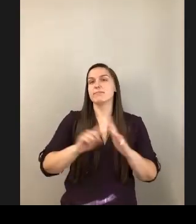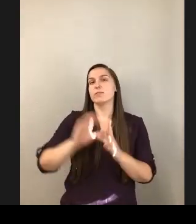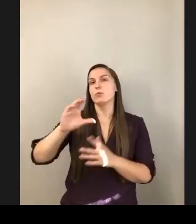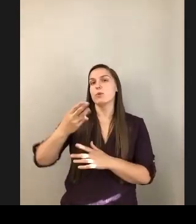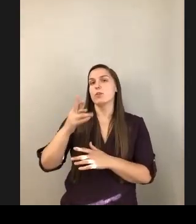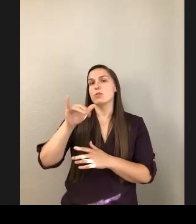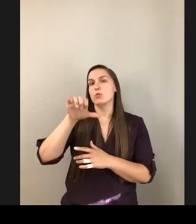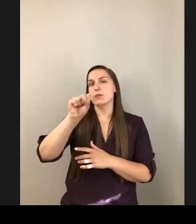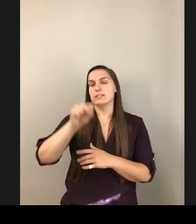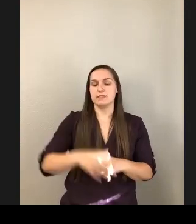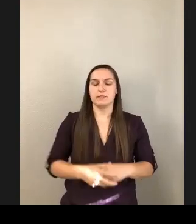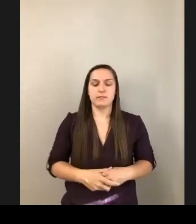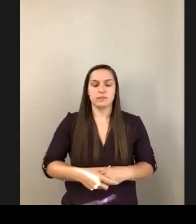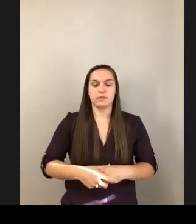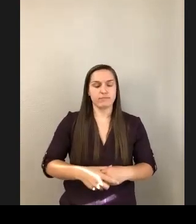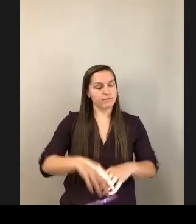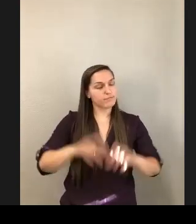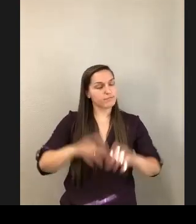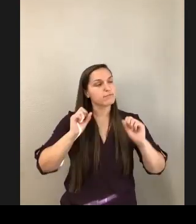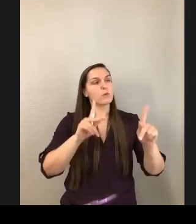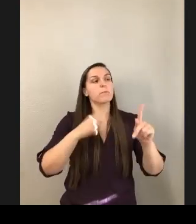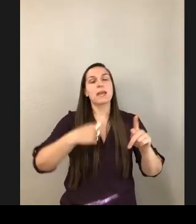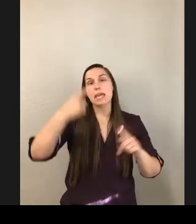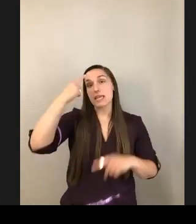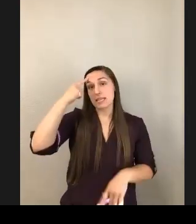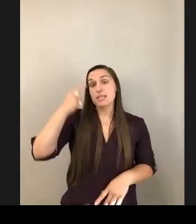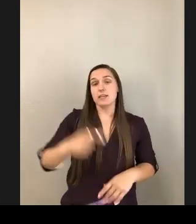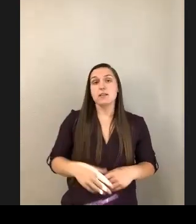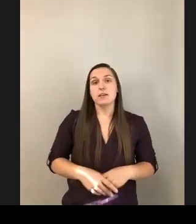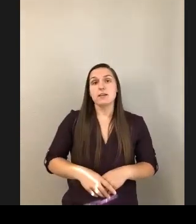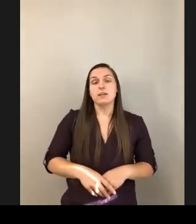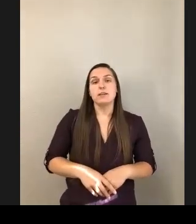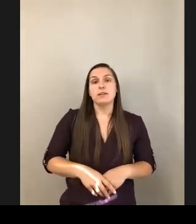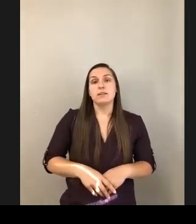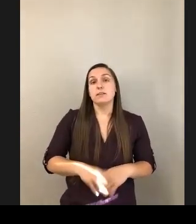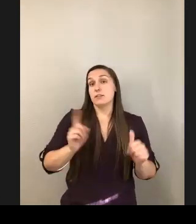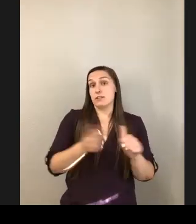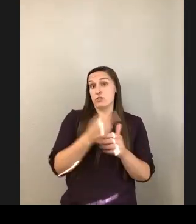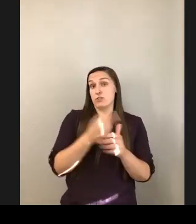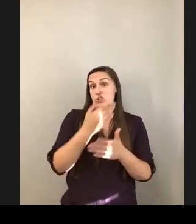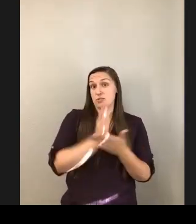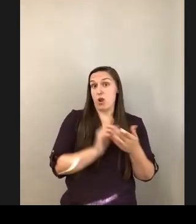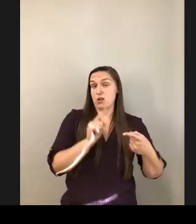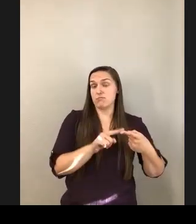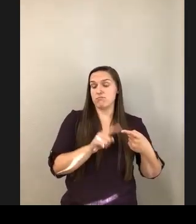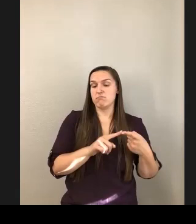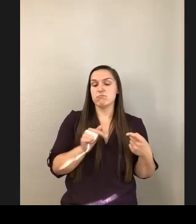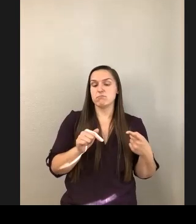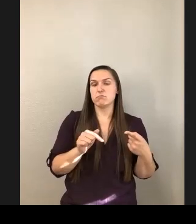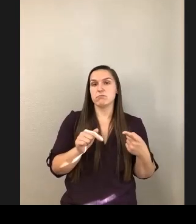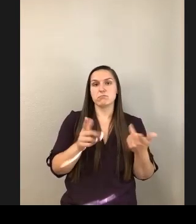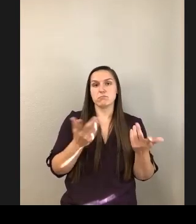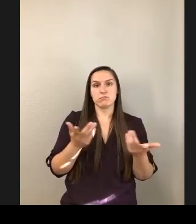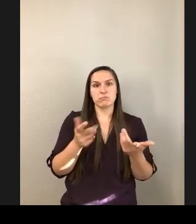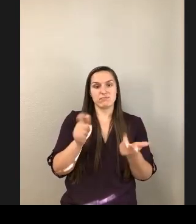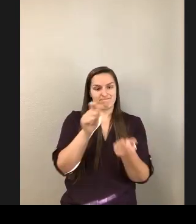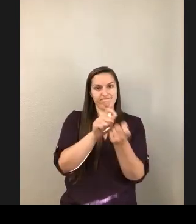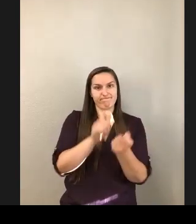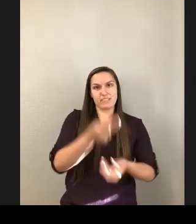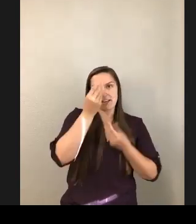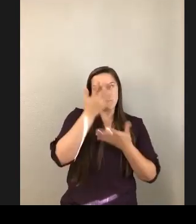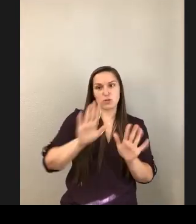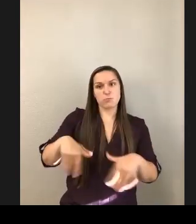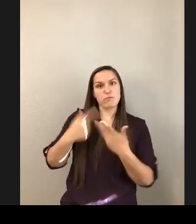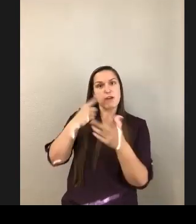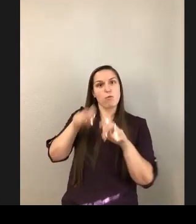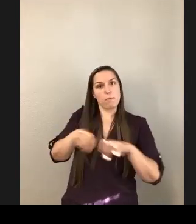mantenerse en privado? Vamos a comenzar con Chris. Yo creo que para la primera parte de la pregunta, los detalles que